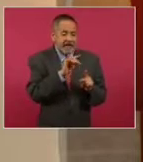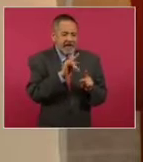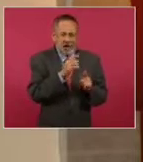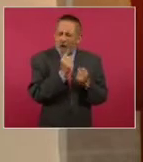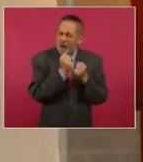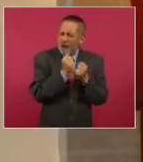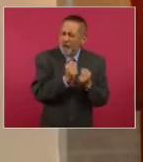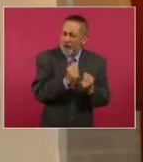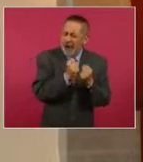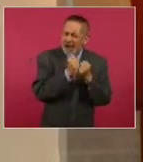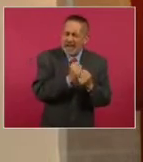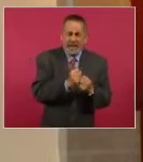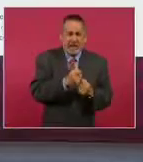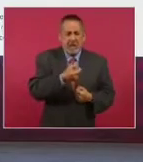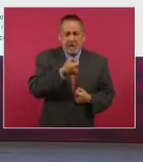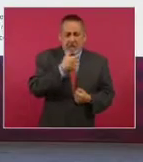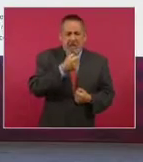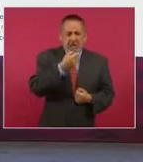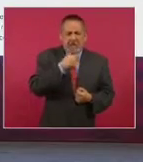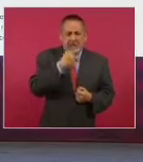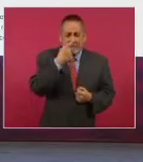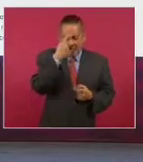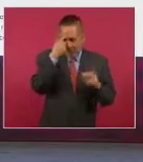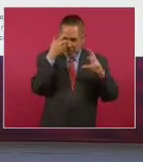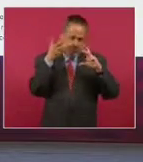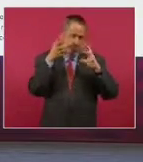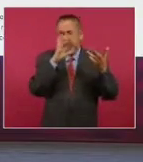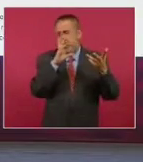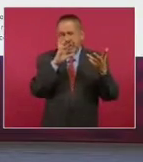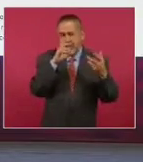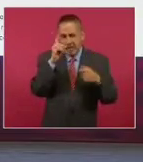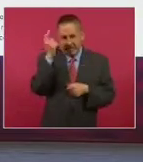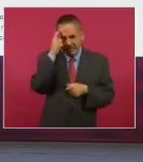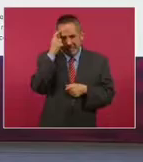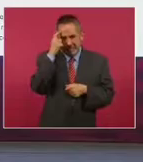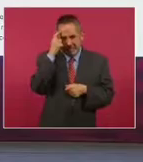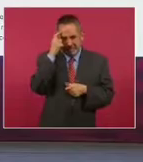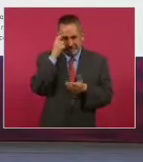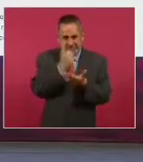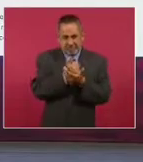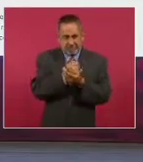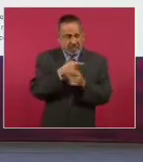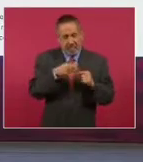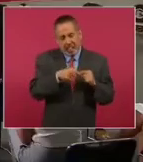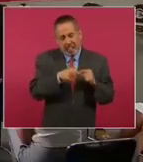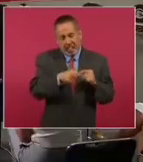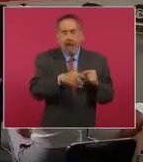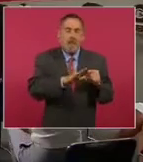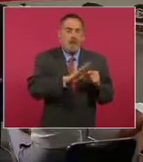trastornos que llevan irremediablemente a la pérdida de la vida.